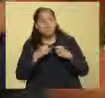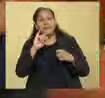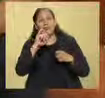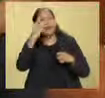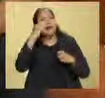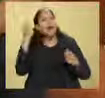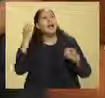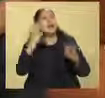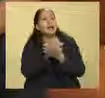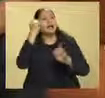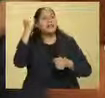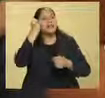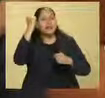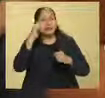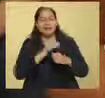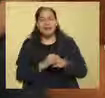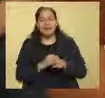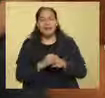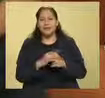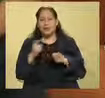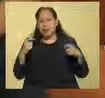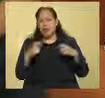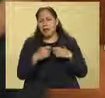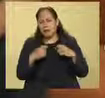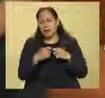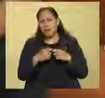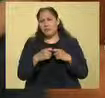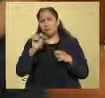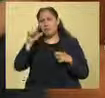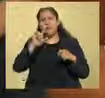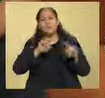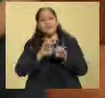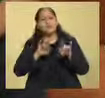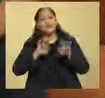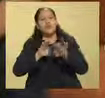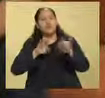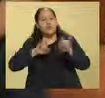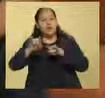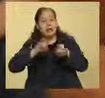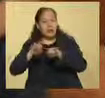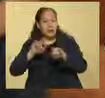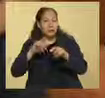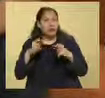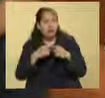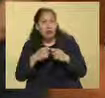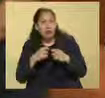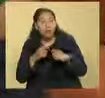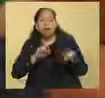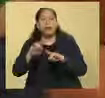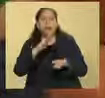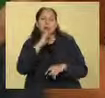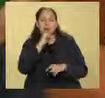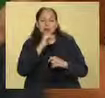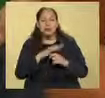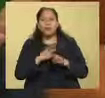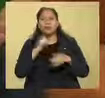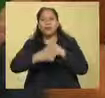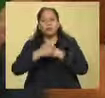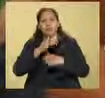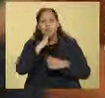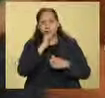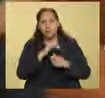que gane ni siquiera por los activos pero parte del nervio pues es parte de la carrera o vicios y serbio no hay carreras y es sin dinero no hay competencia